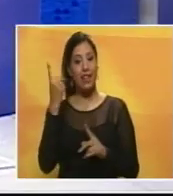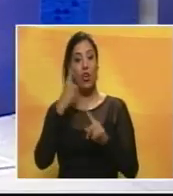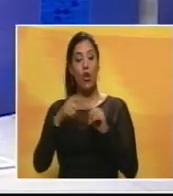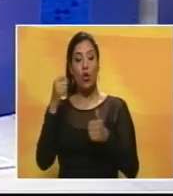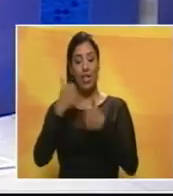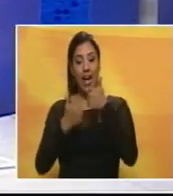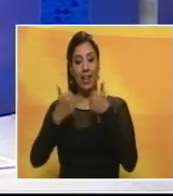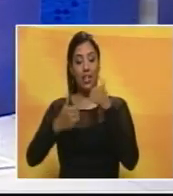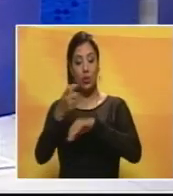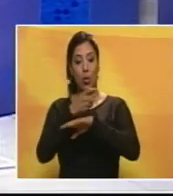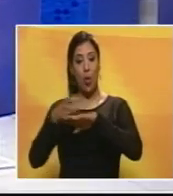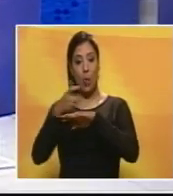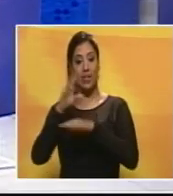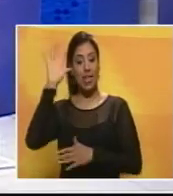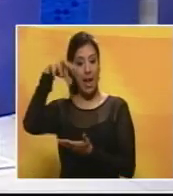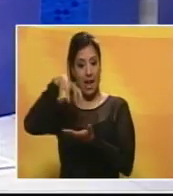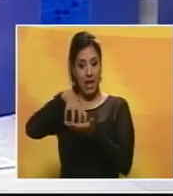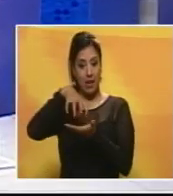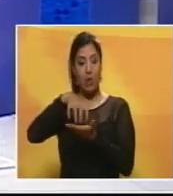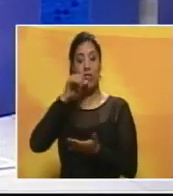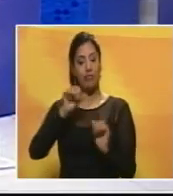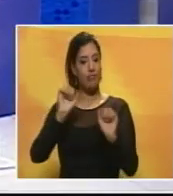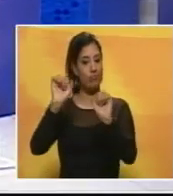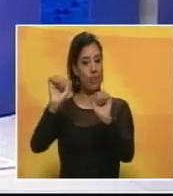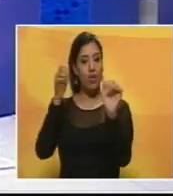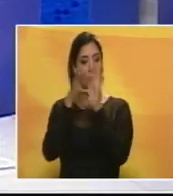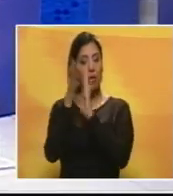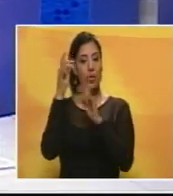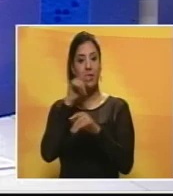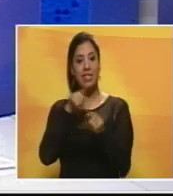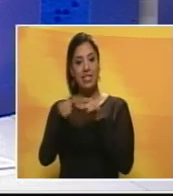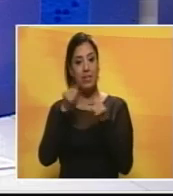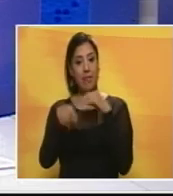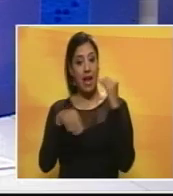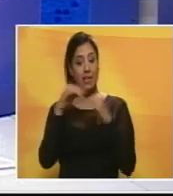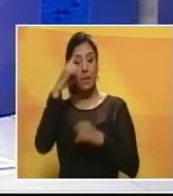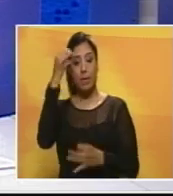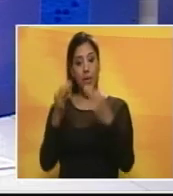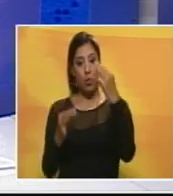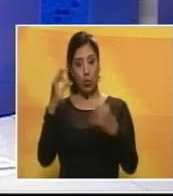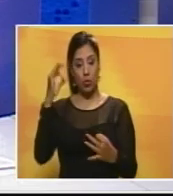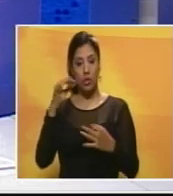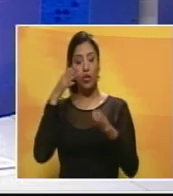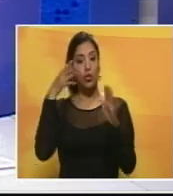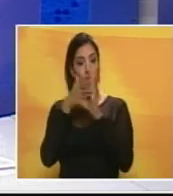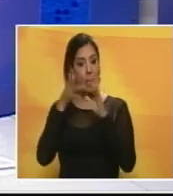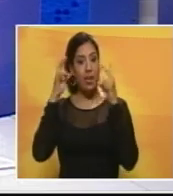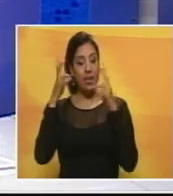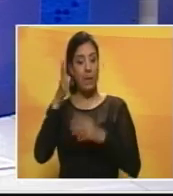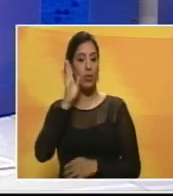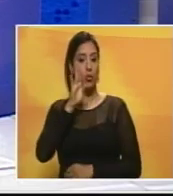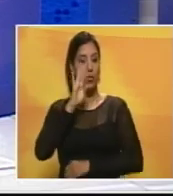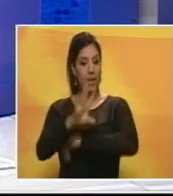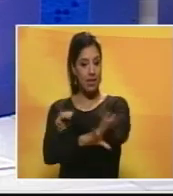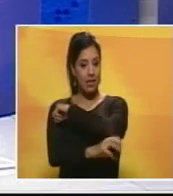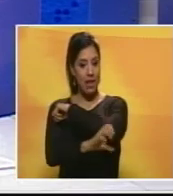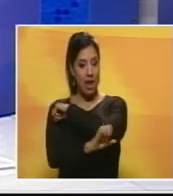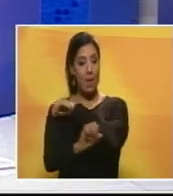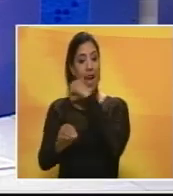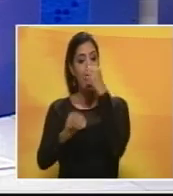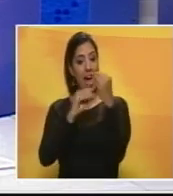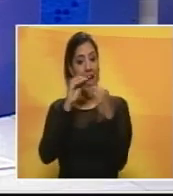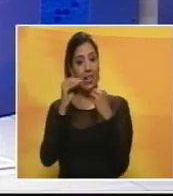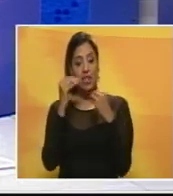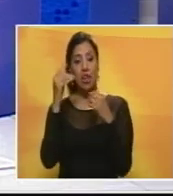El precandidato a la gobernación de Aragua, Ismael García, rechazó los señalamientos que realizó Primero Justicia en relación a presuntas irregularidades